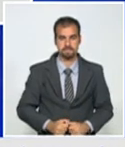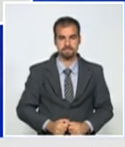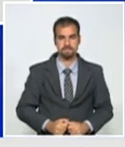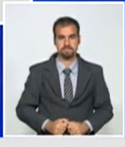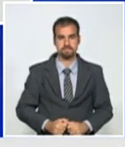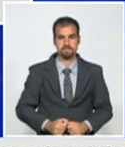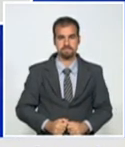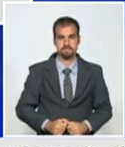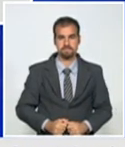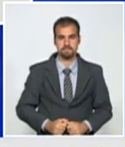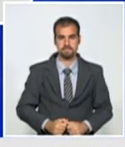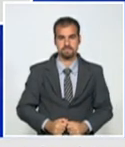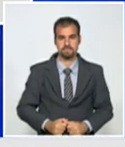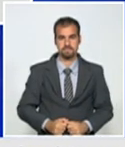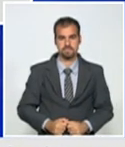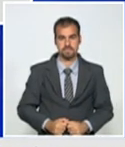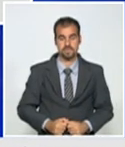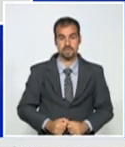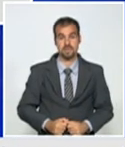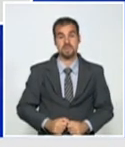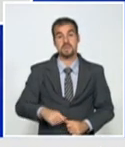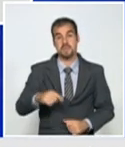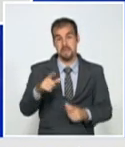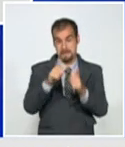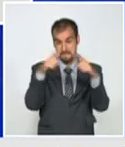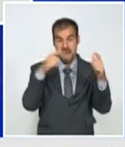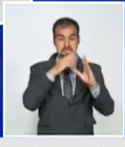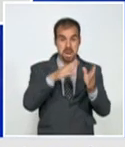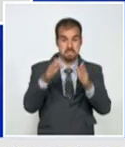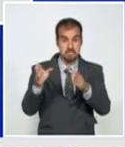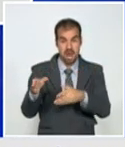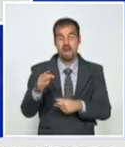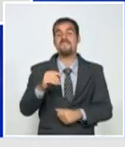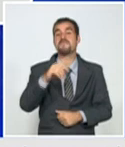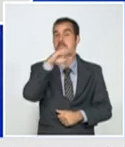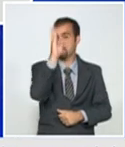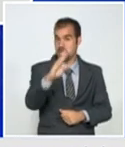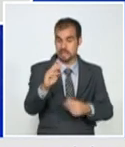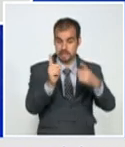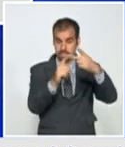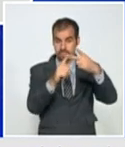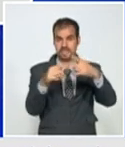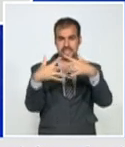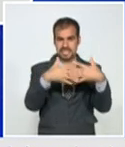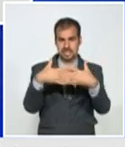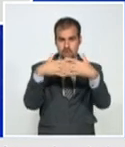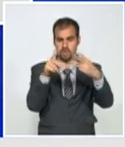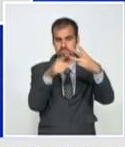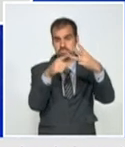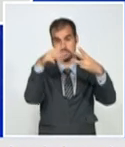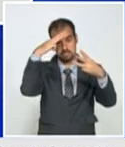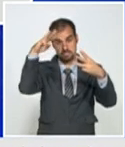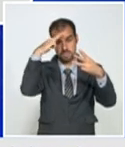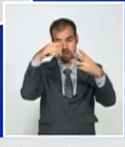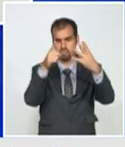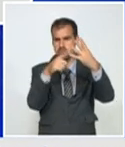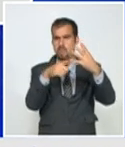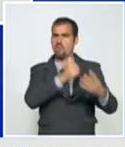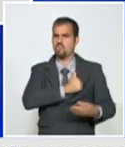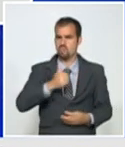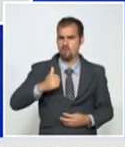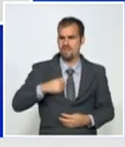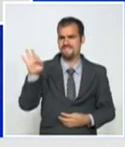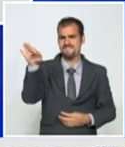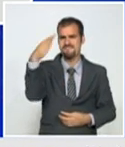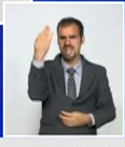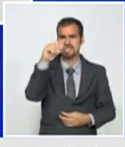Brasil, Estados Unidos y México pasa a un tercer lugar. Polonia, Francia, Italia, Rusia,